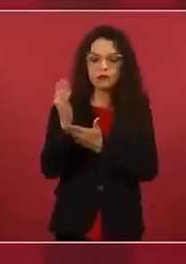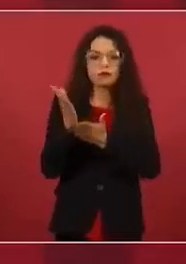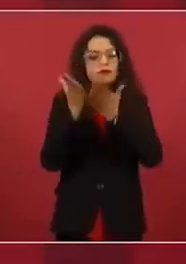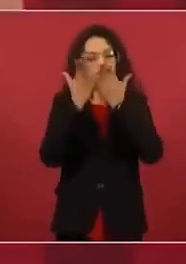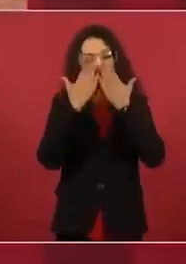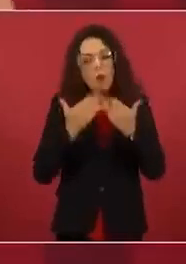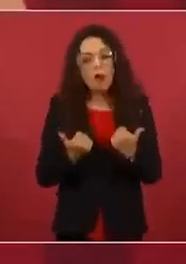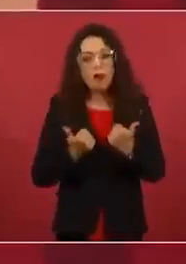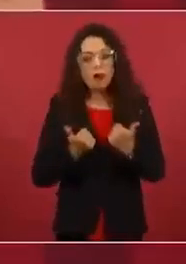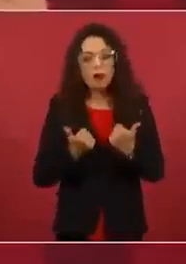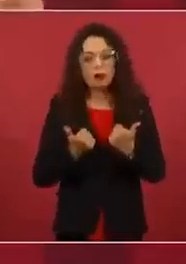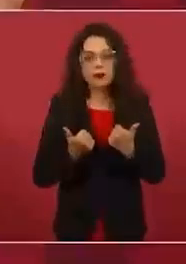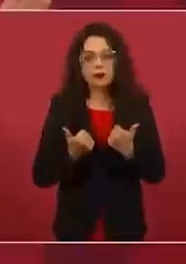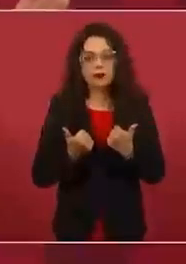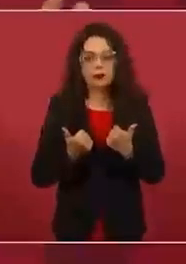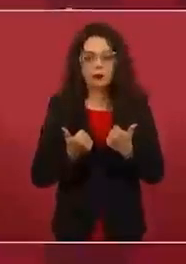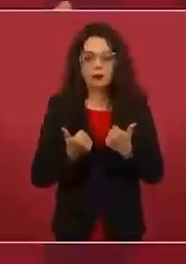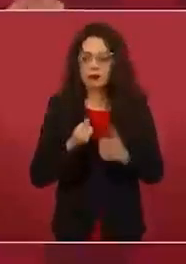Y